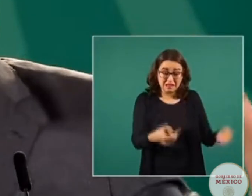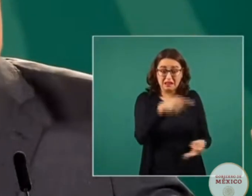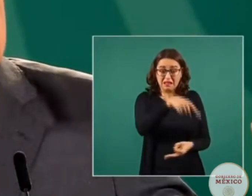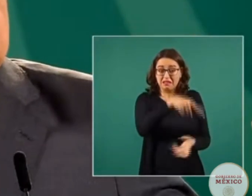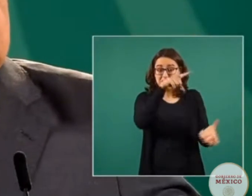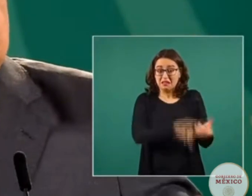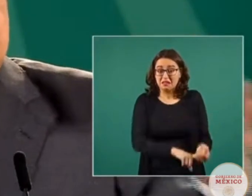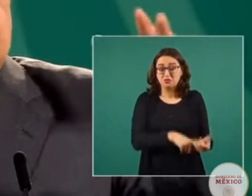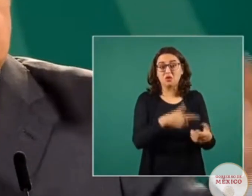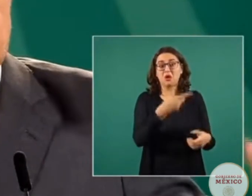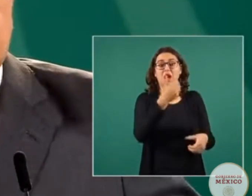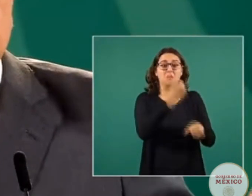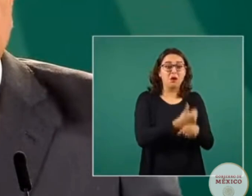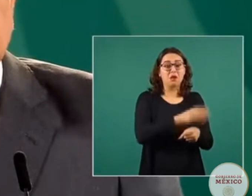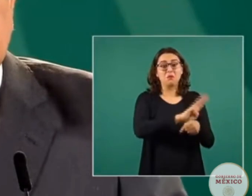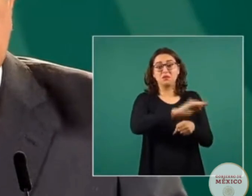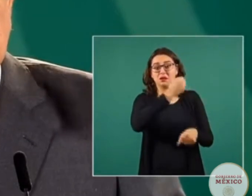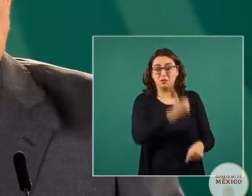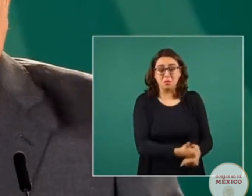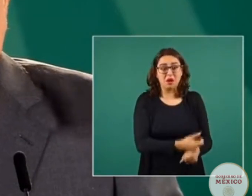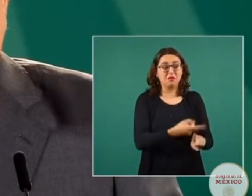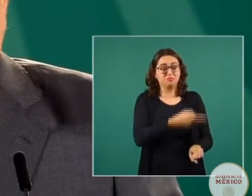Todo tenía que ver con el amo.